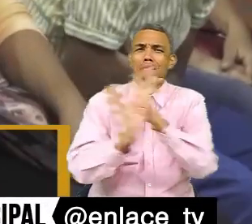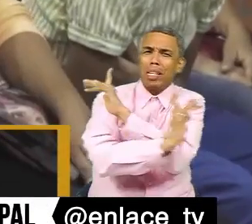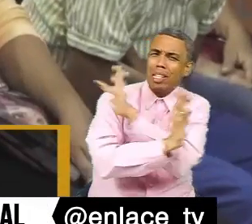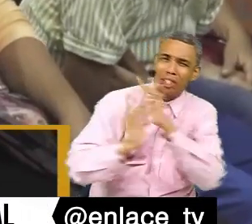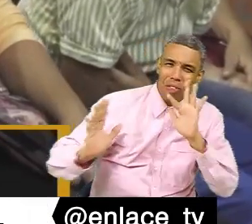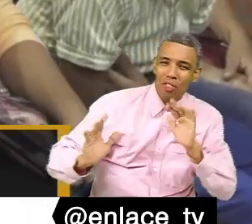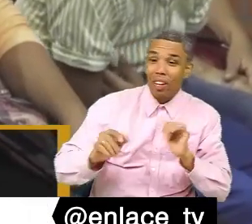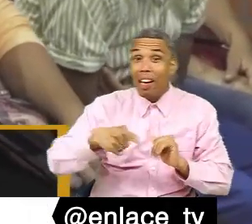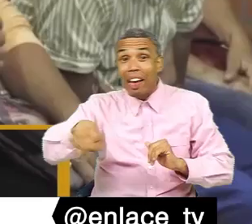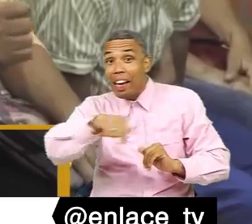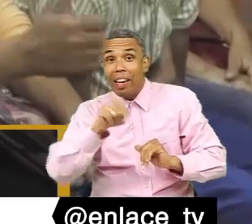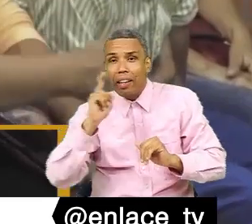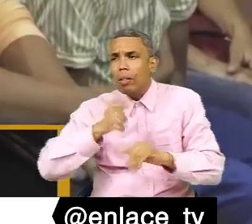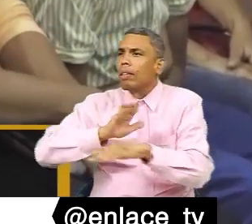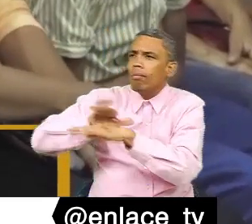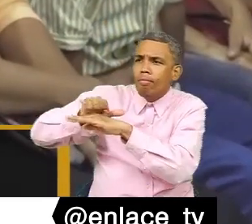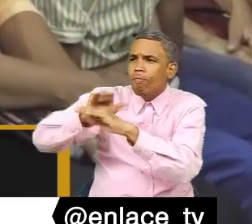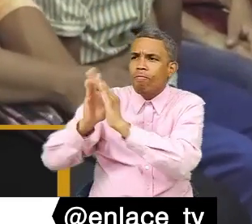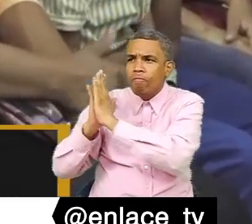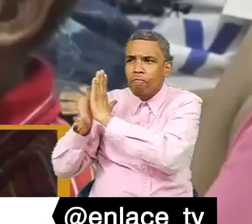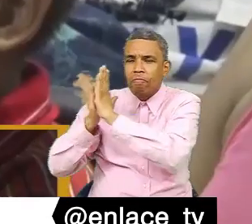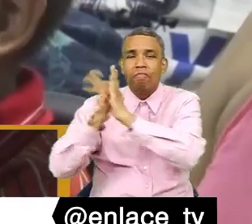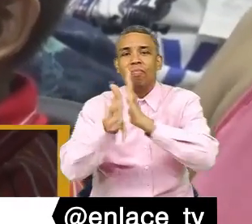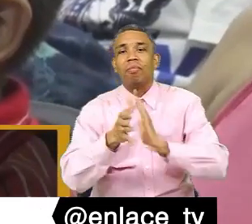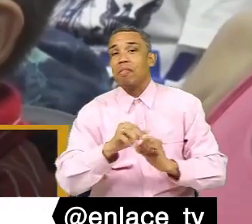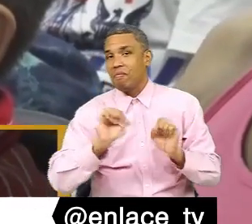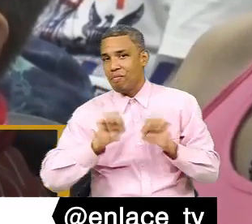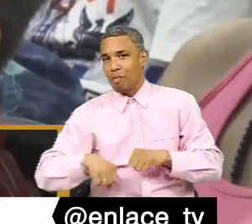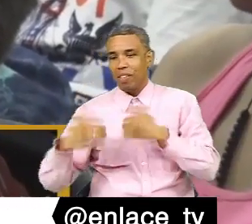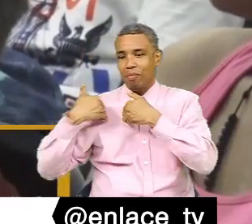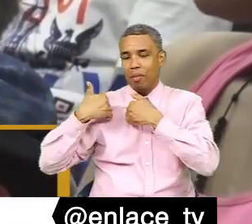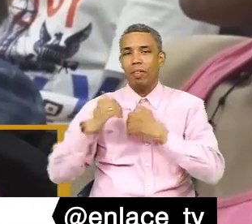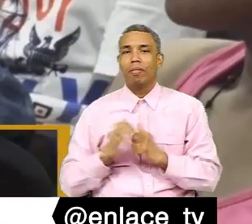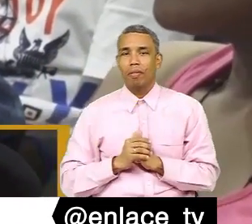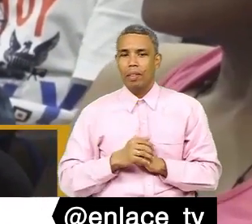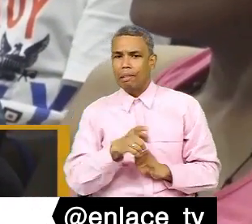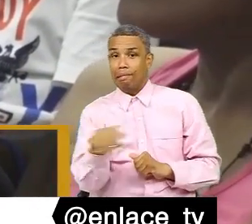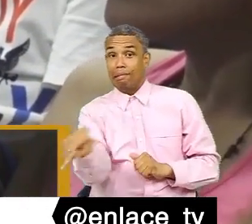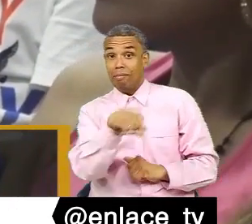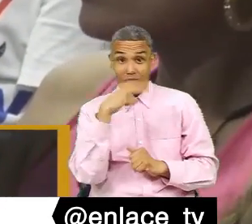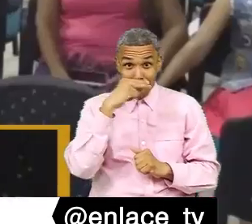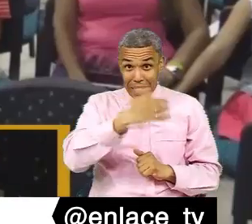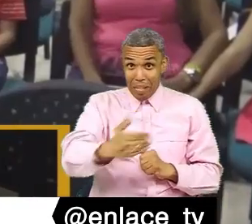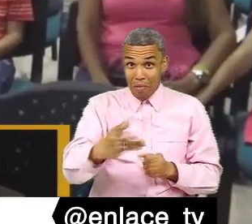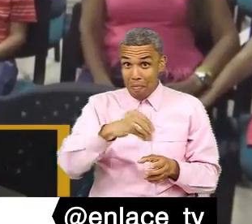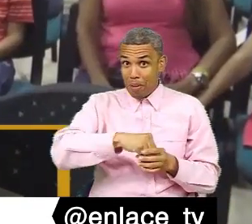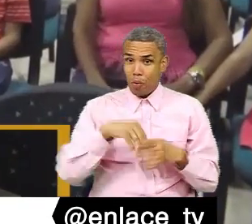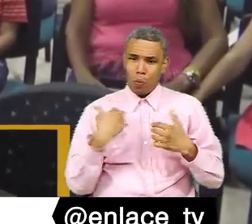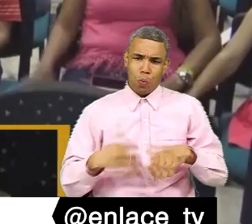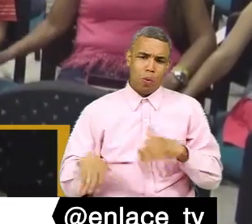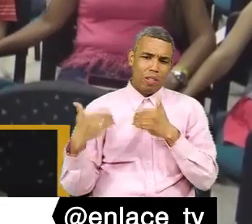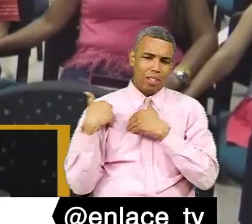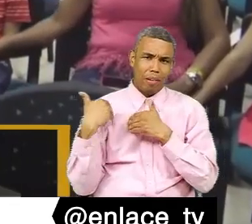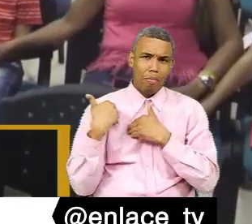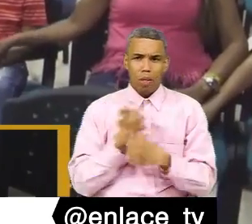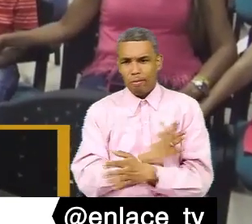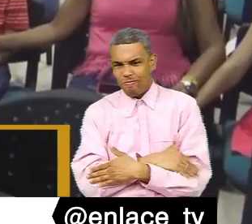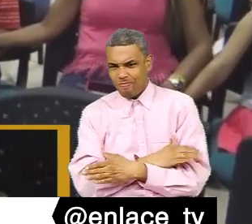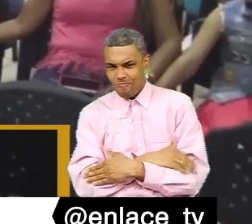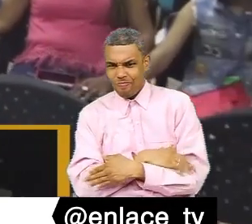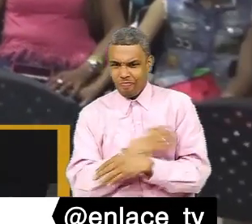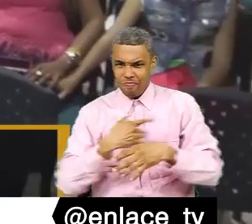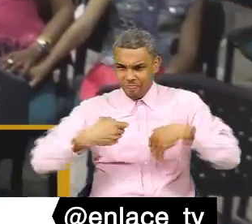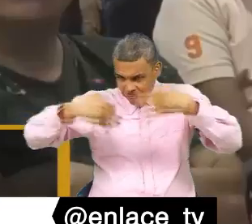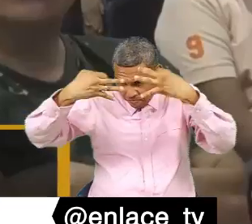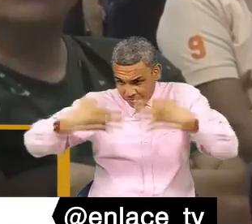Los patrulleritos infantiles serán ejemplo para los estudiantes porque serán cumplidores con sus deberes escolares. Aportarán a la sociedad el